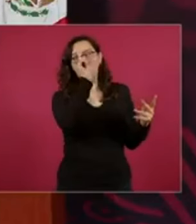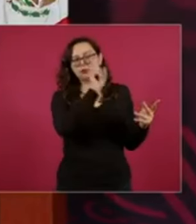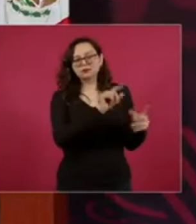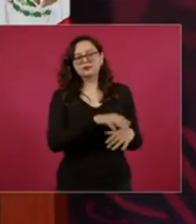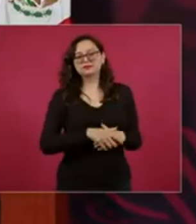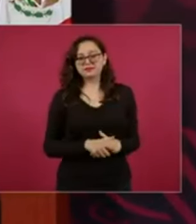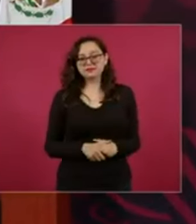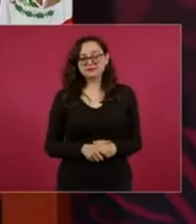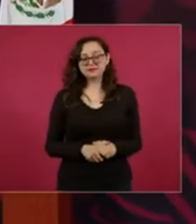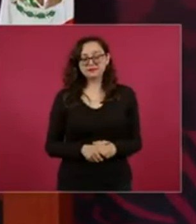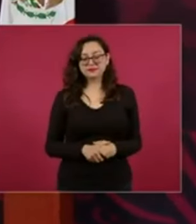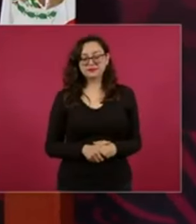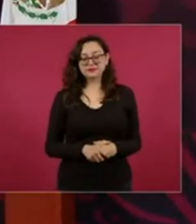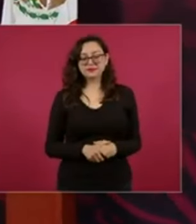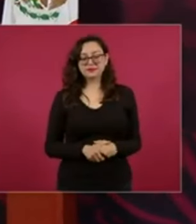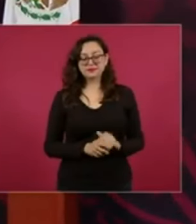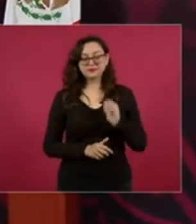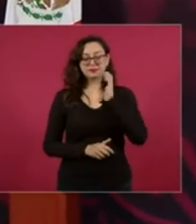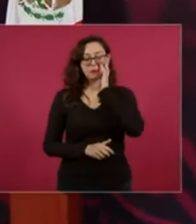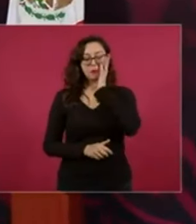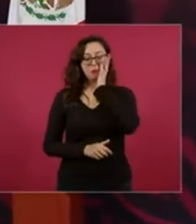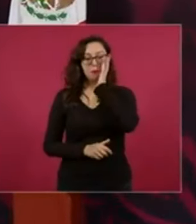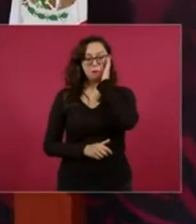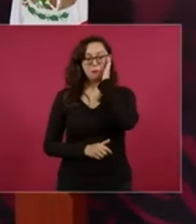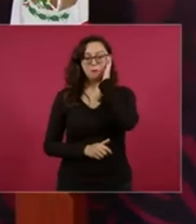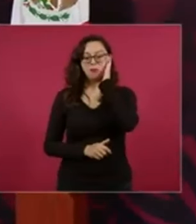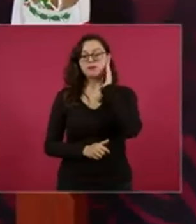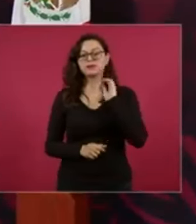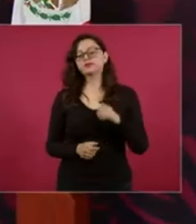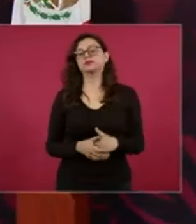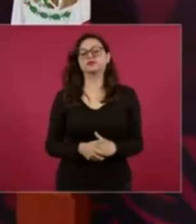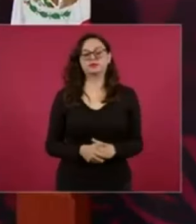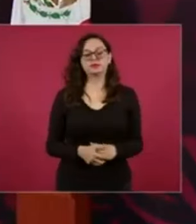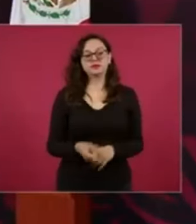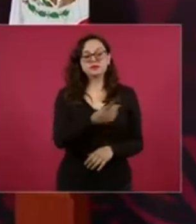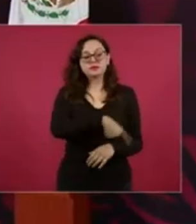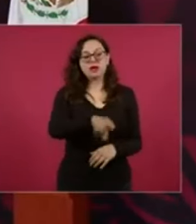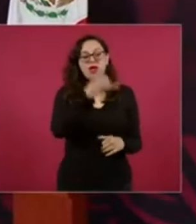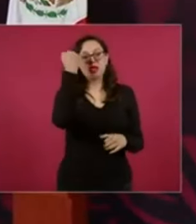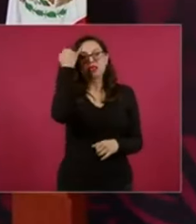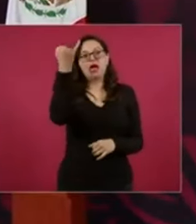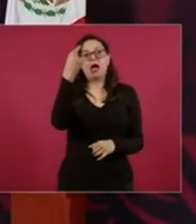mí porque hay esa idea